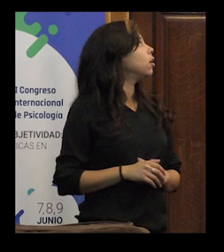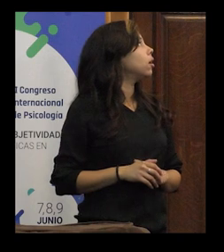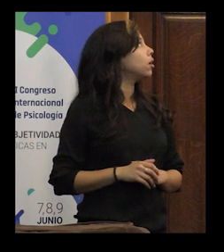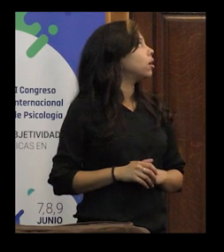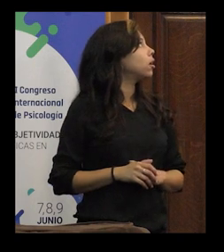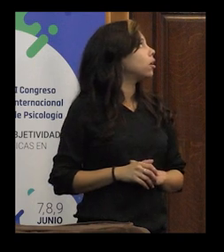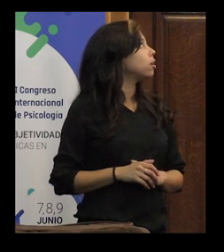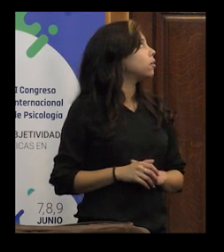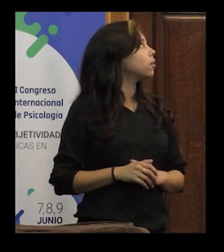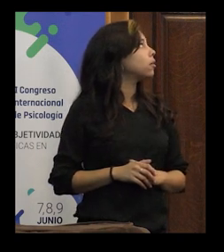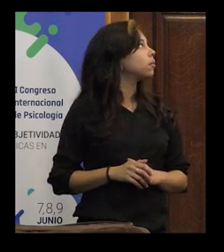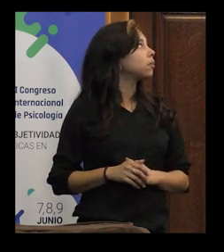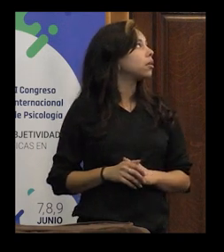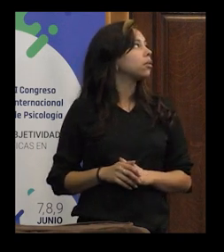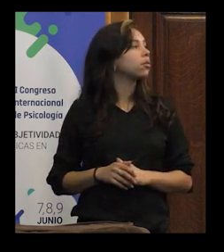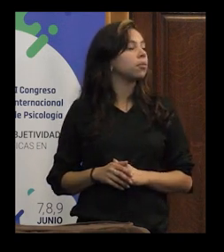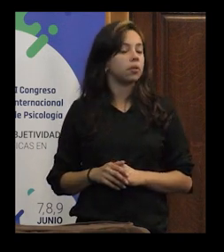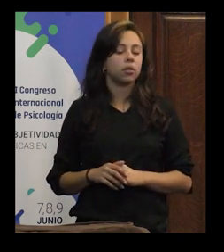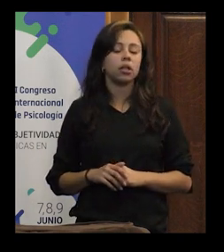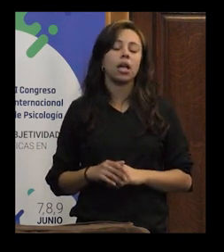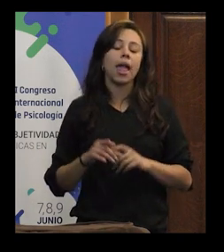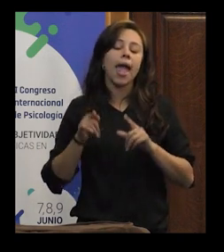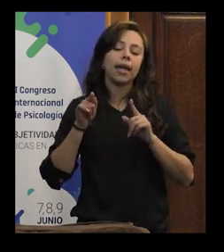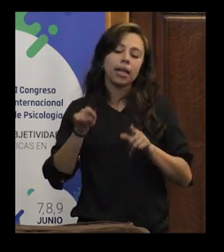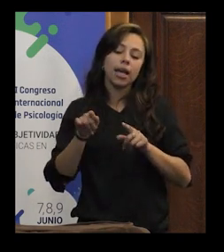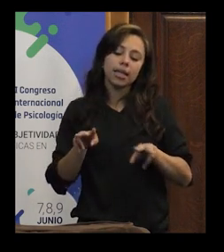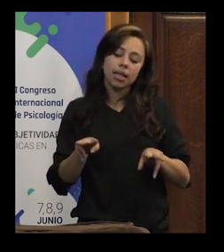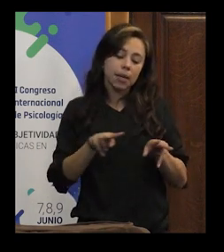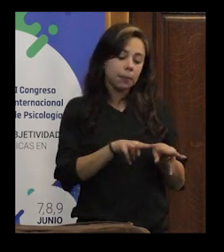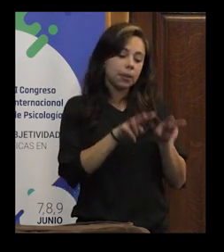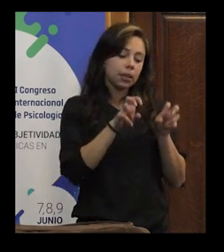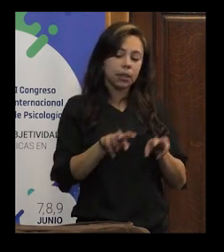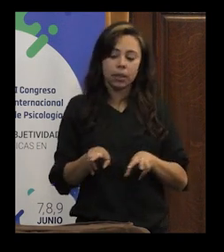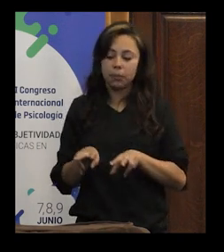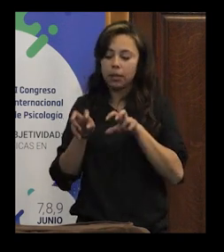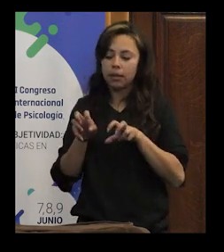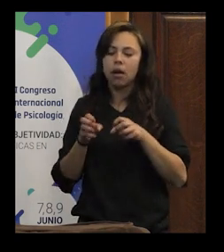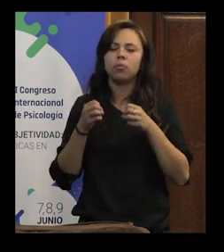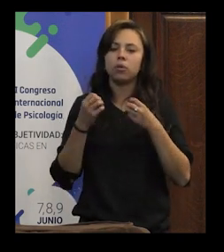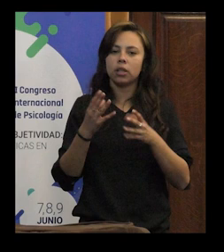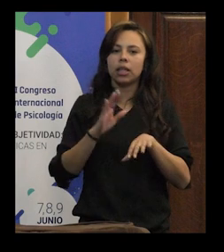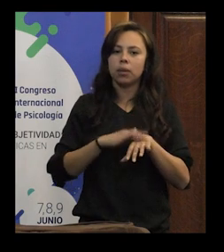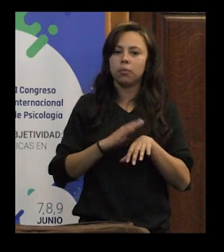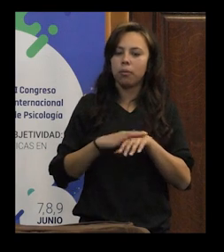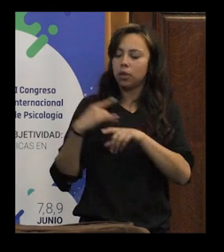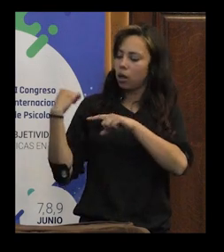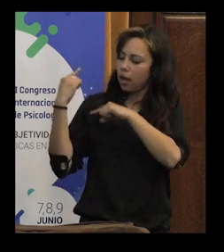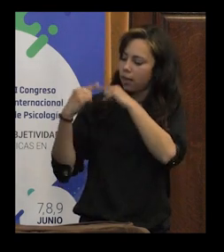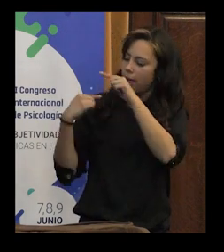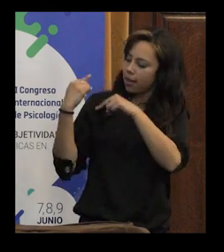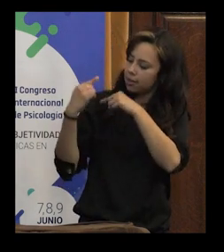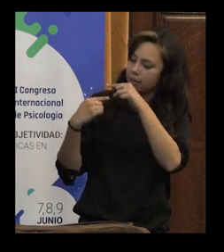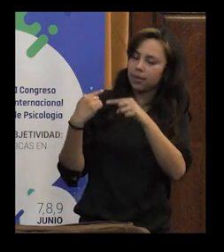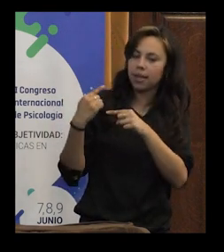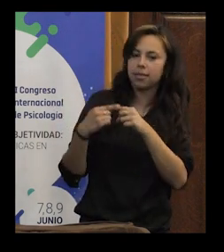células que se transmiten de una generación para otra, porque eso podría tener consecuencias imponderables